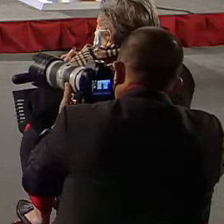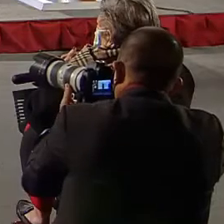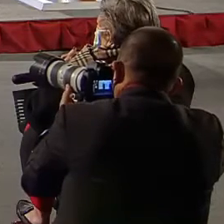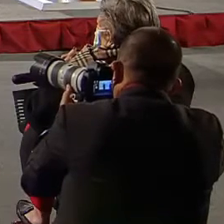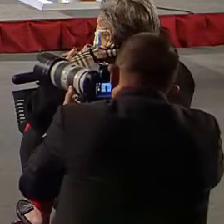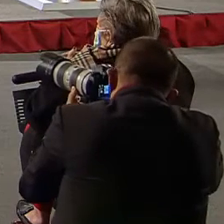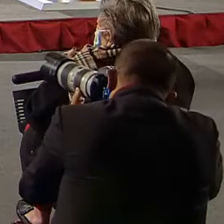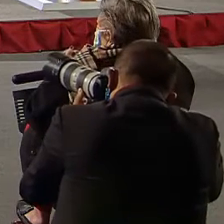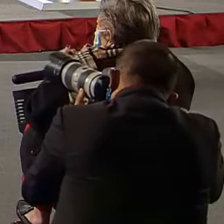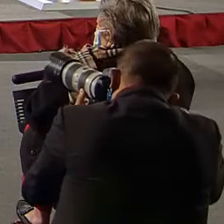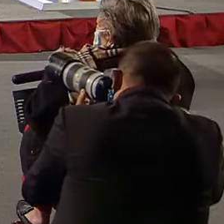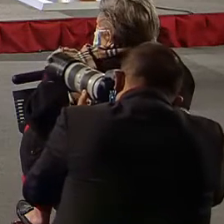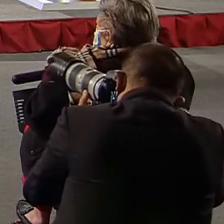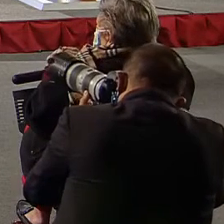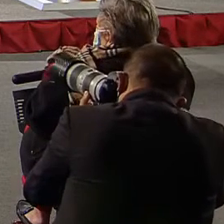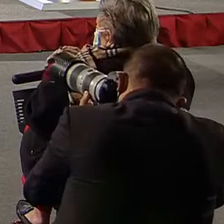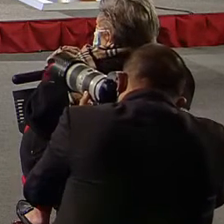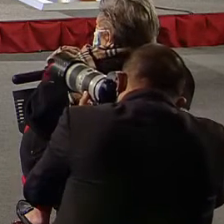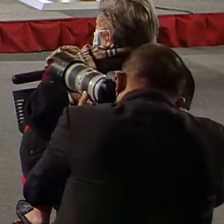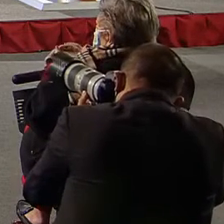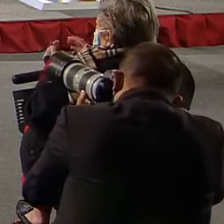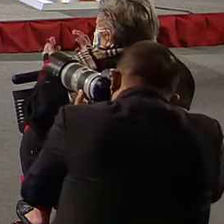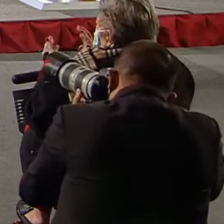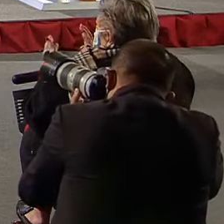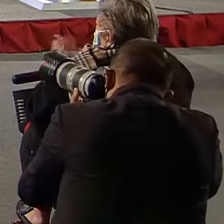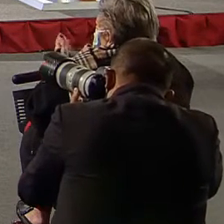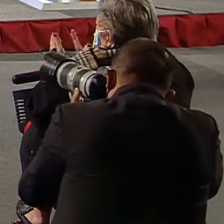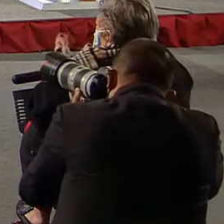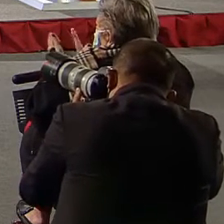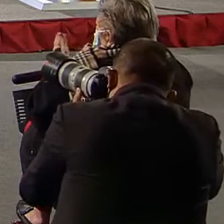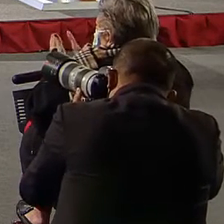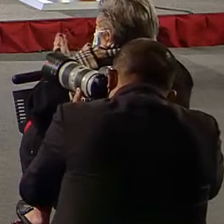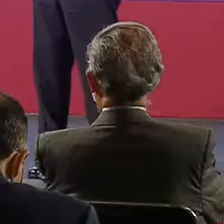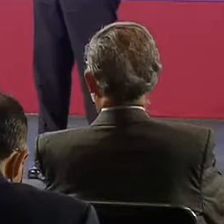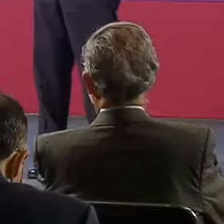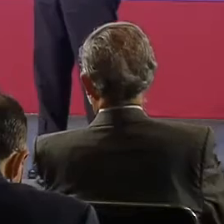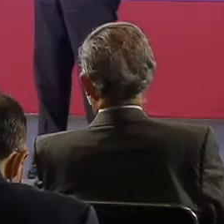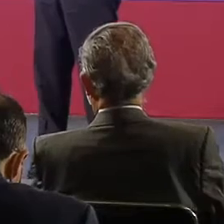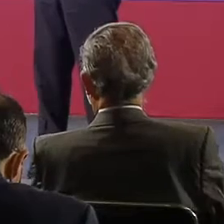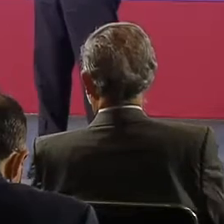La doctora Verónica Pérez de la Cruz.